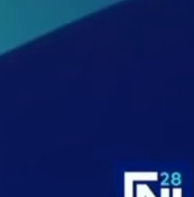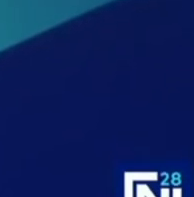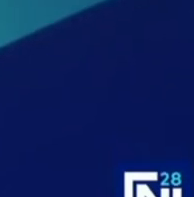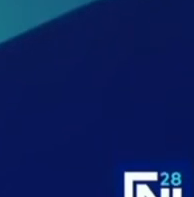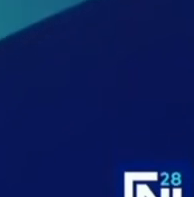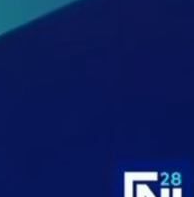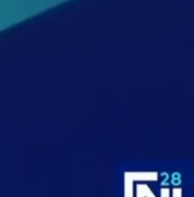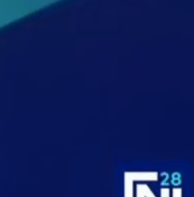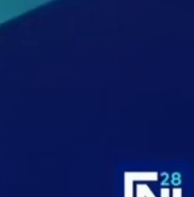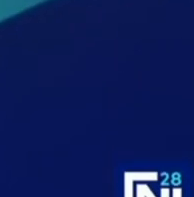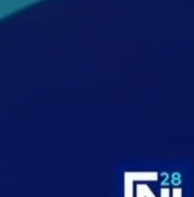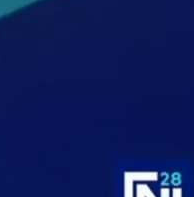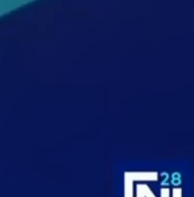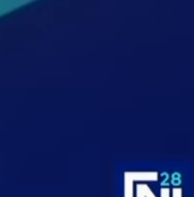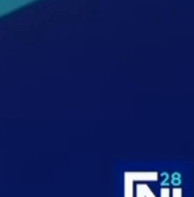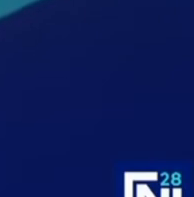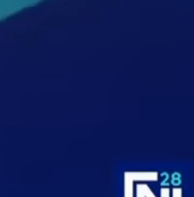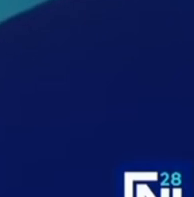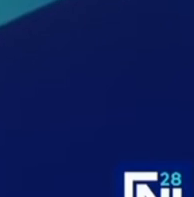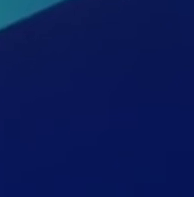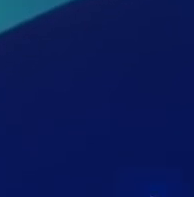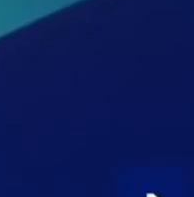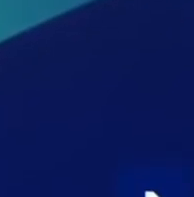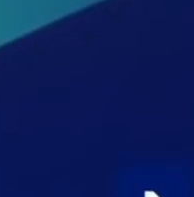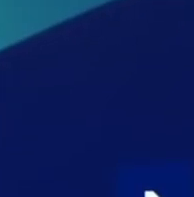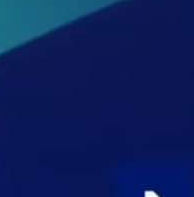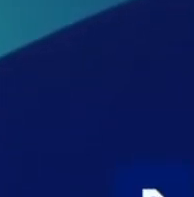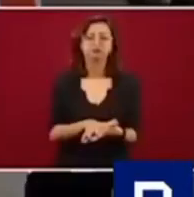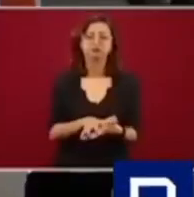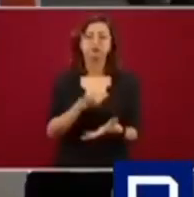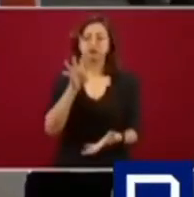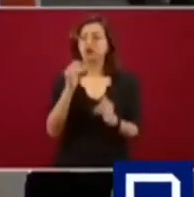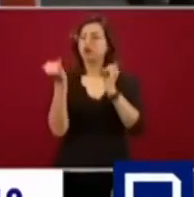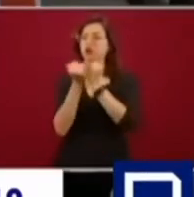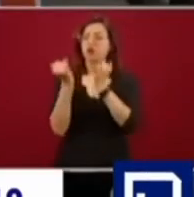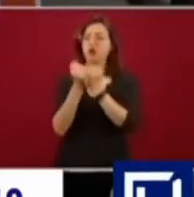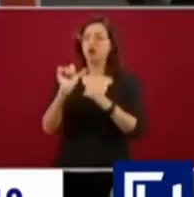COVID-19, que al momento están registrando 367 casos confirmados.